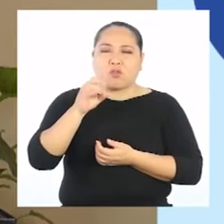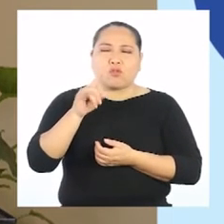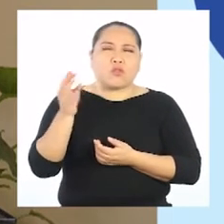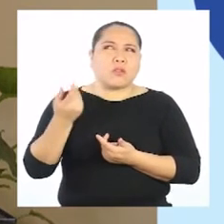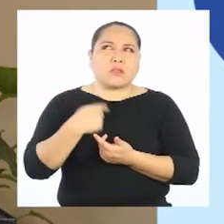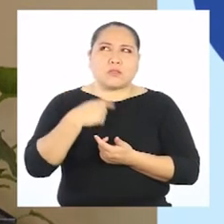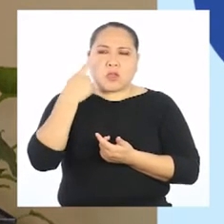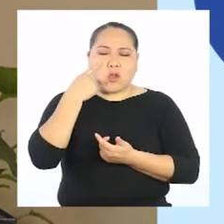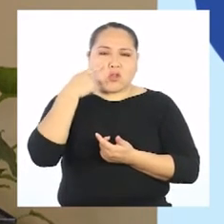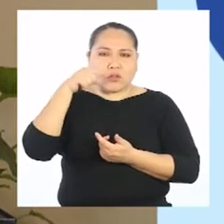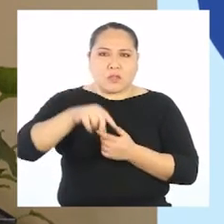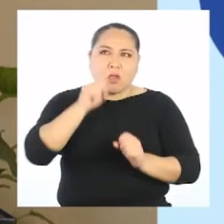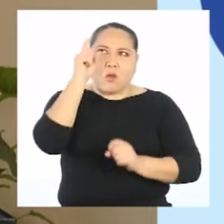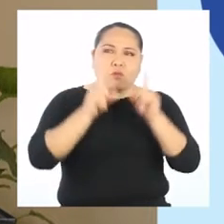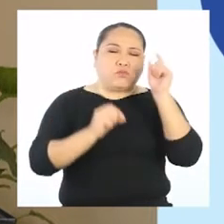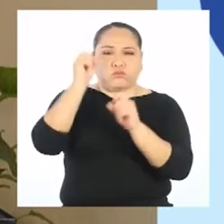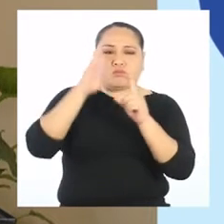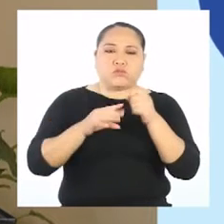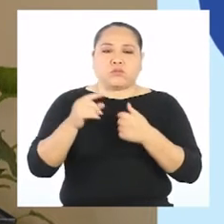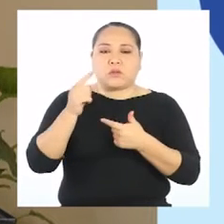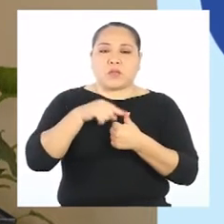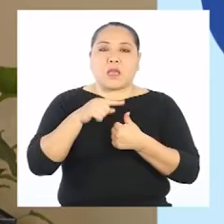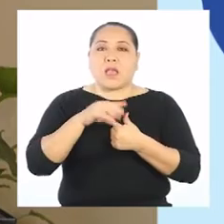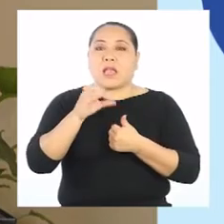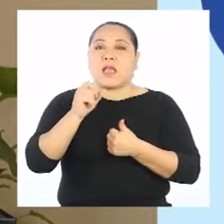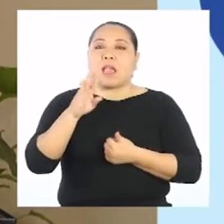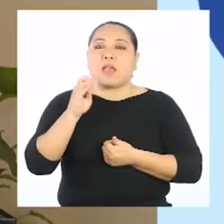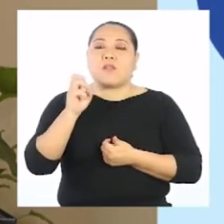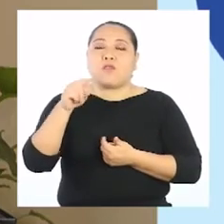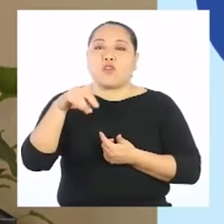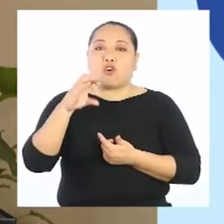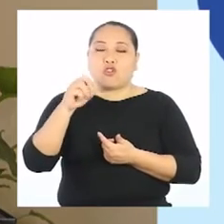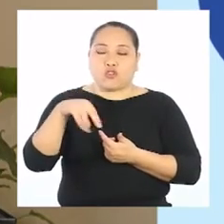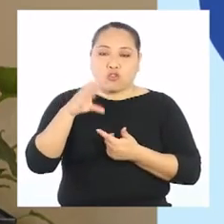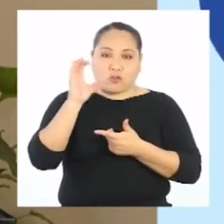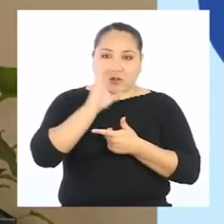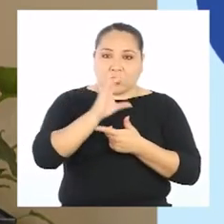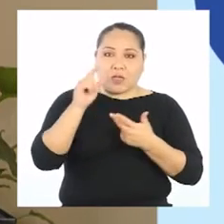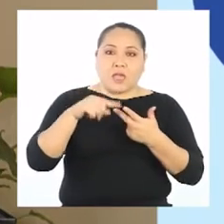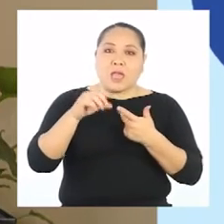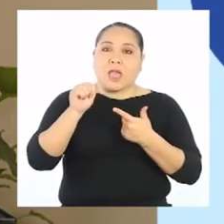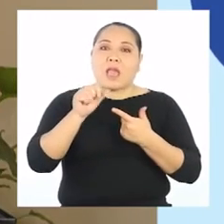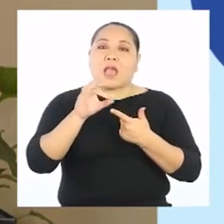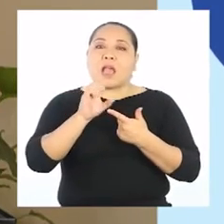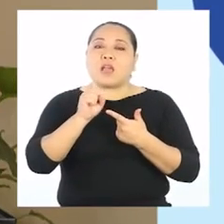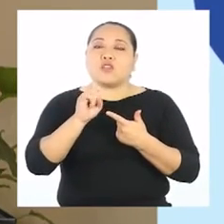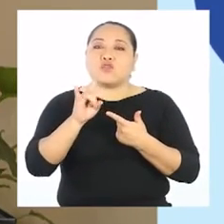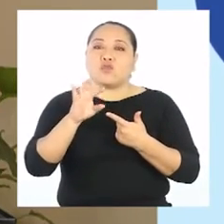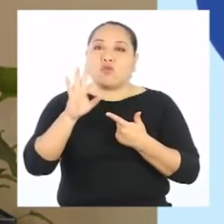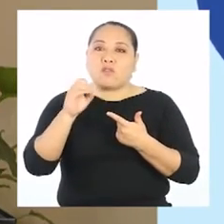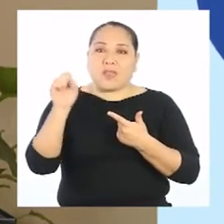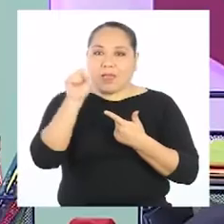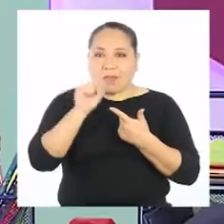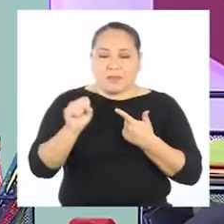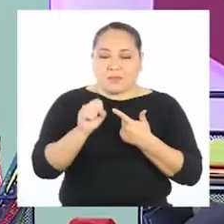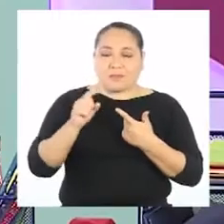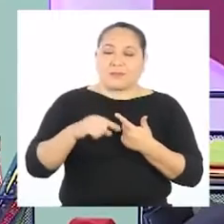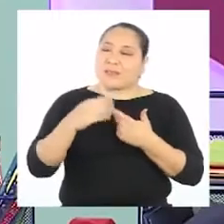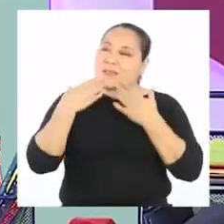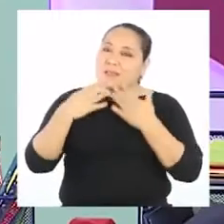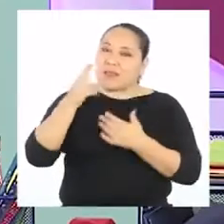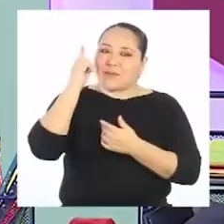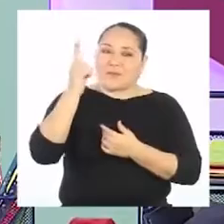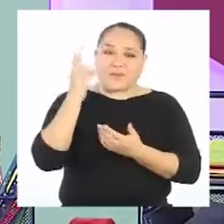más generales en pirotecnia se puede señalar al carbono, C, y al azufre, S.